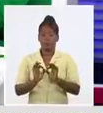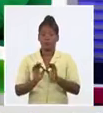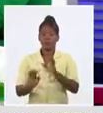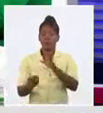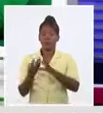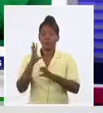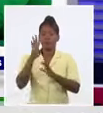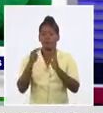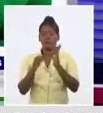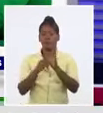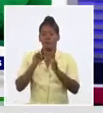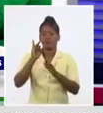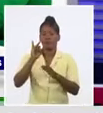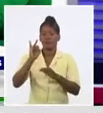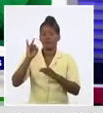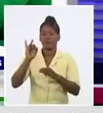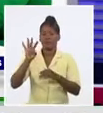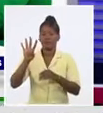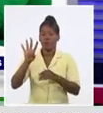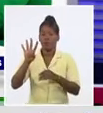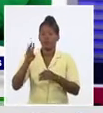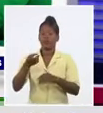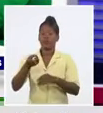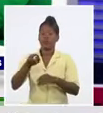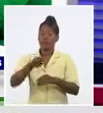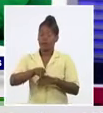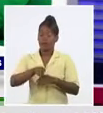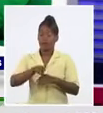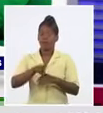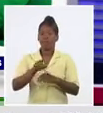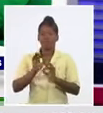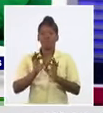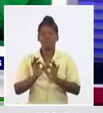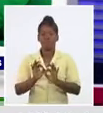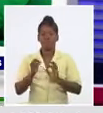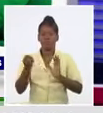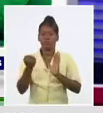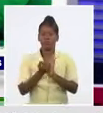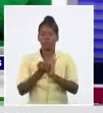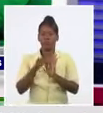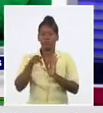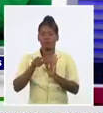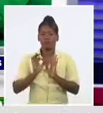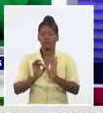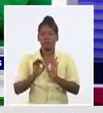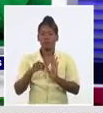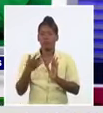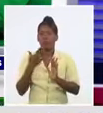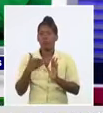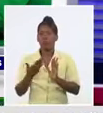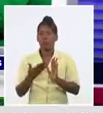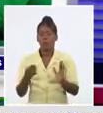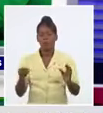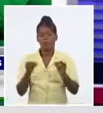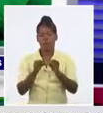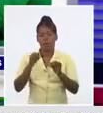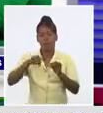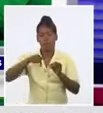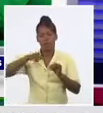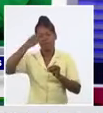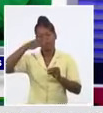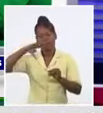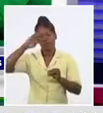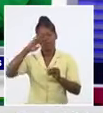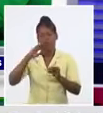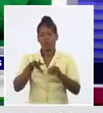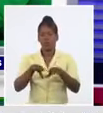4.774 de los casos diagnosticados en el día de ayer como consecuencia de la transmisión autóctona en nuestro territorio.